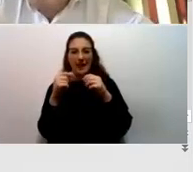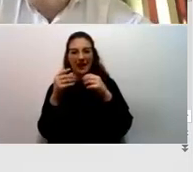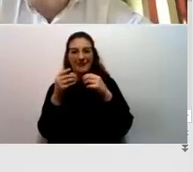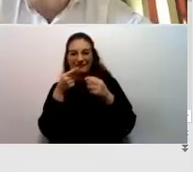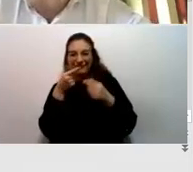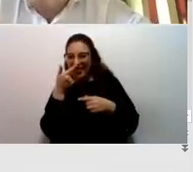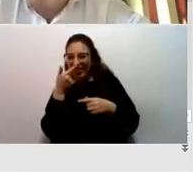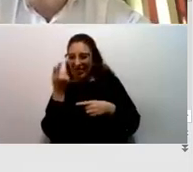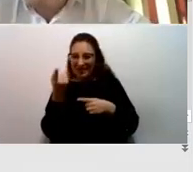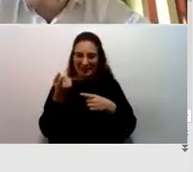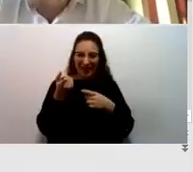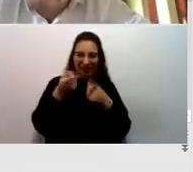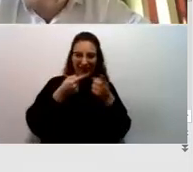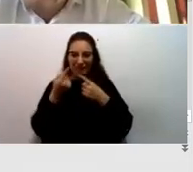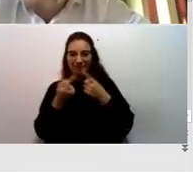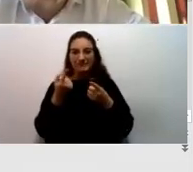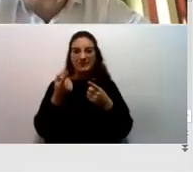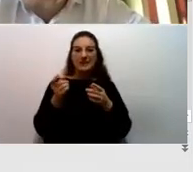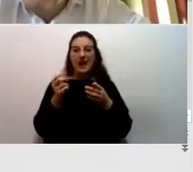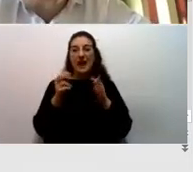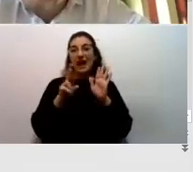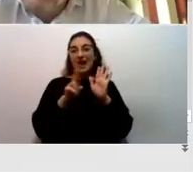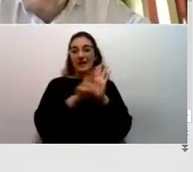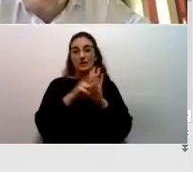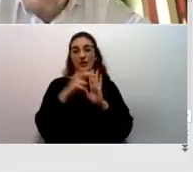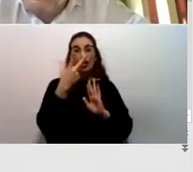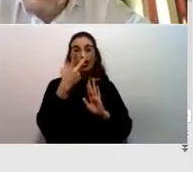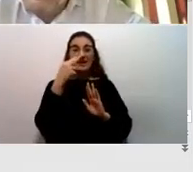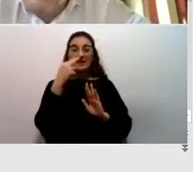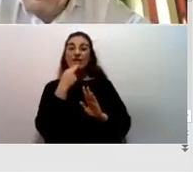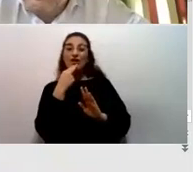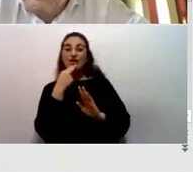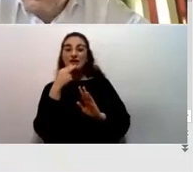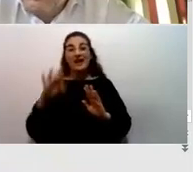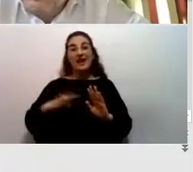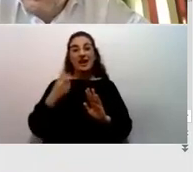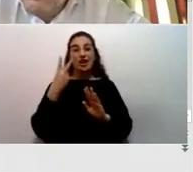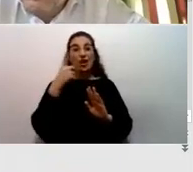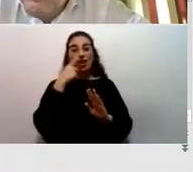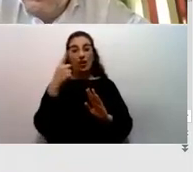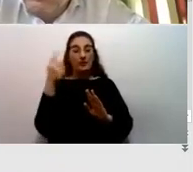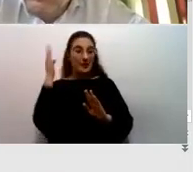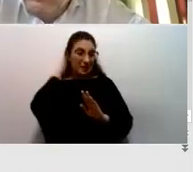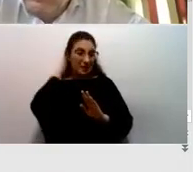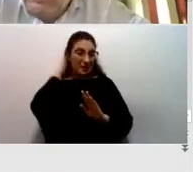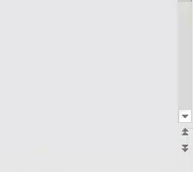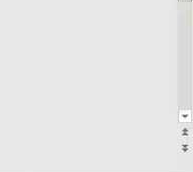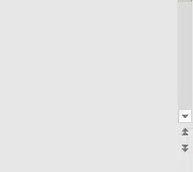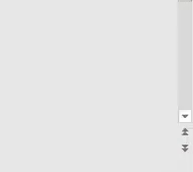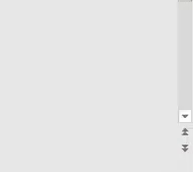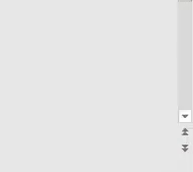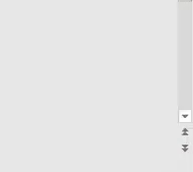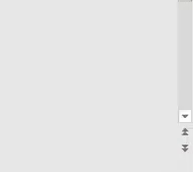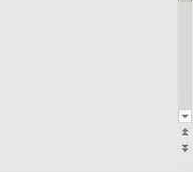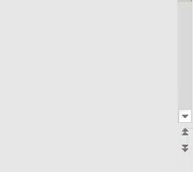y vueltas Tenemos la resolución 311 del 2016 Que es la doble matriculación en provincia de Buenos Aires